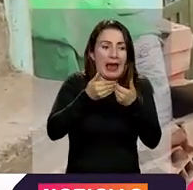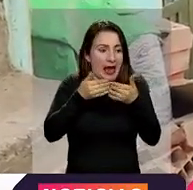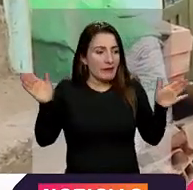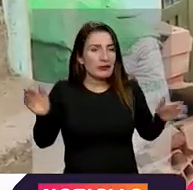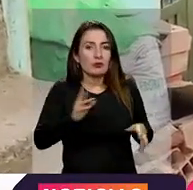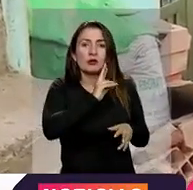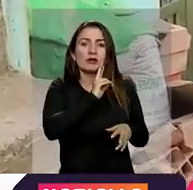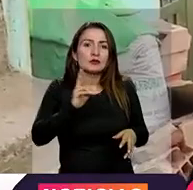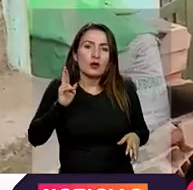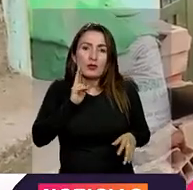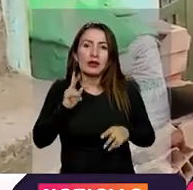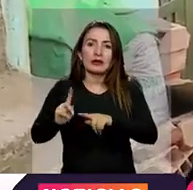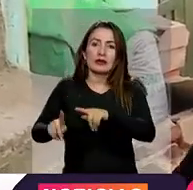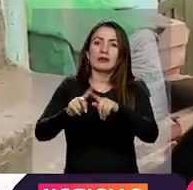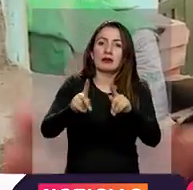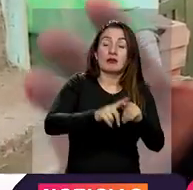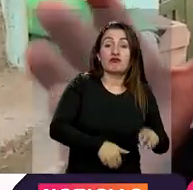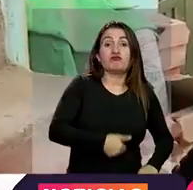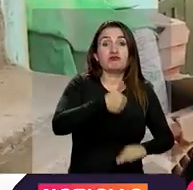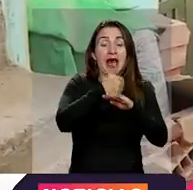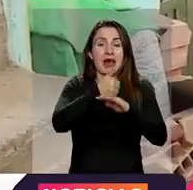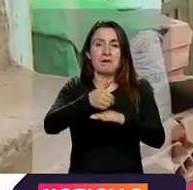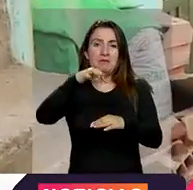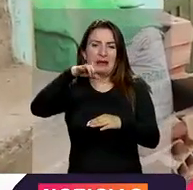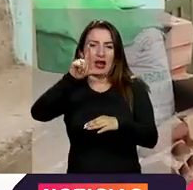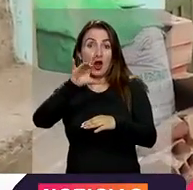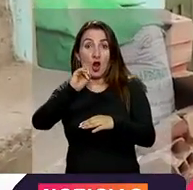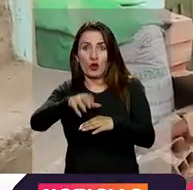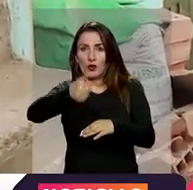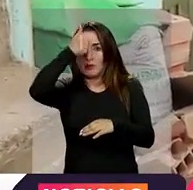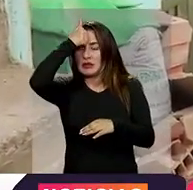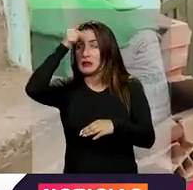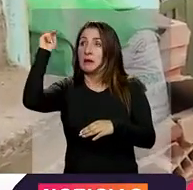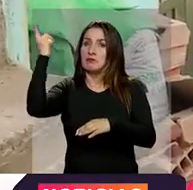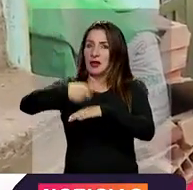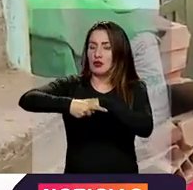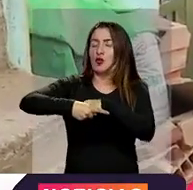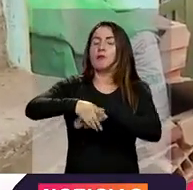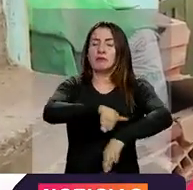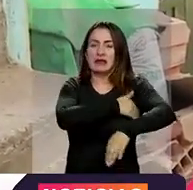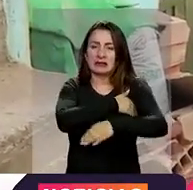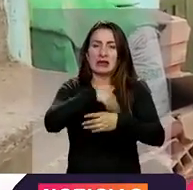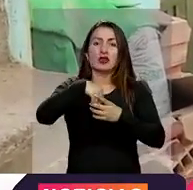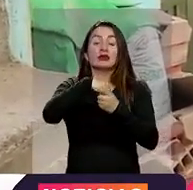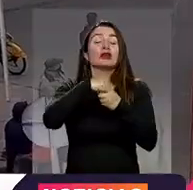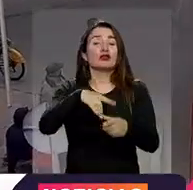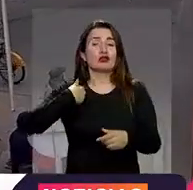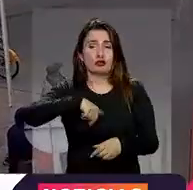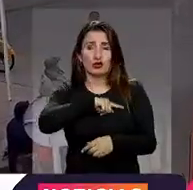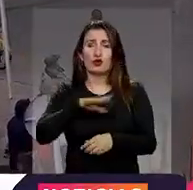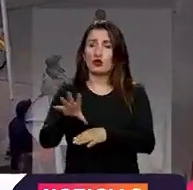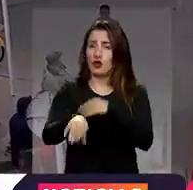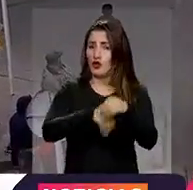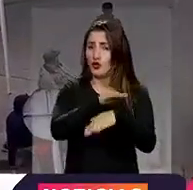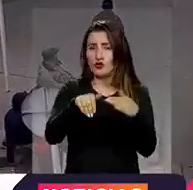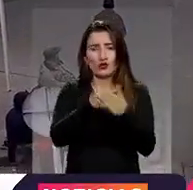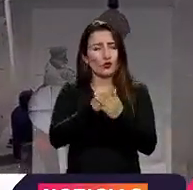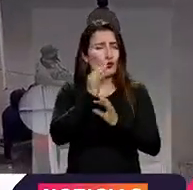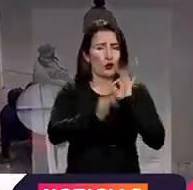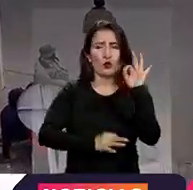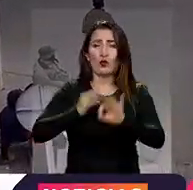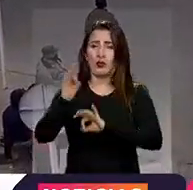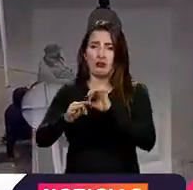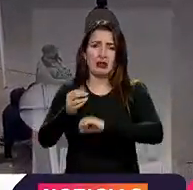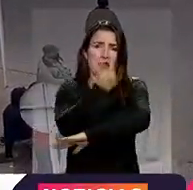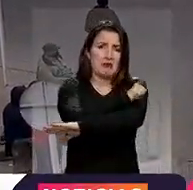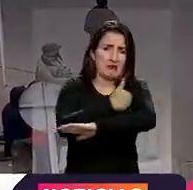restaurantes en los planes pilotos que ya había autorizado el ministerio el interior pero todos tenemos que cuidar los comercios y bares podrán